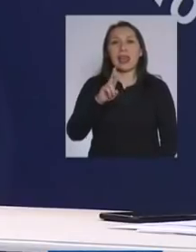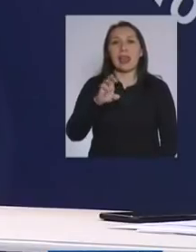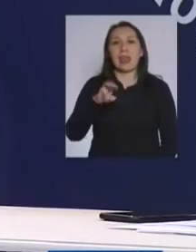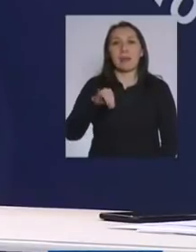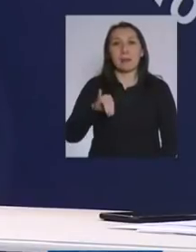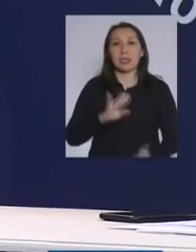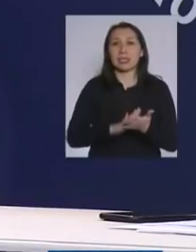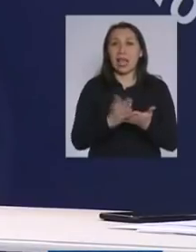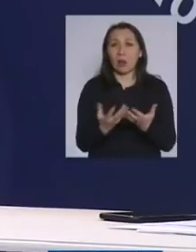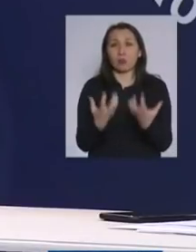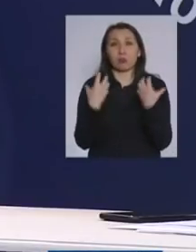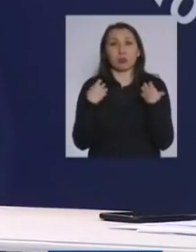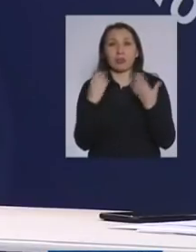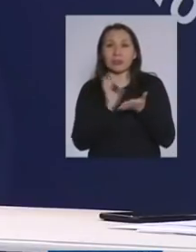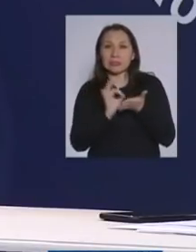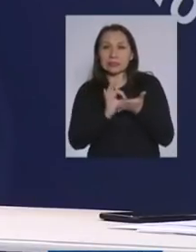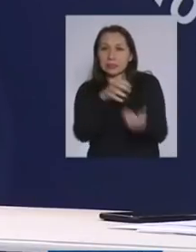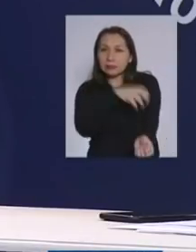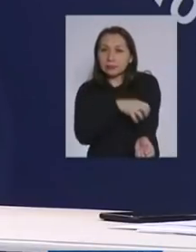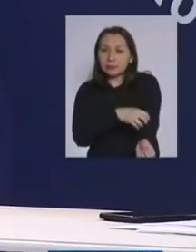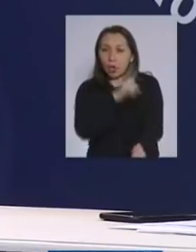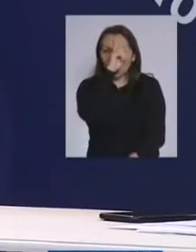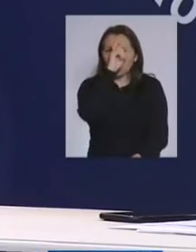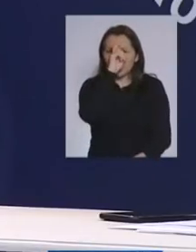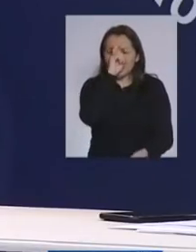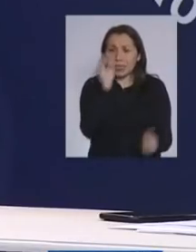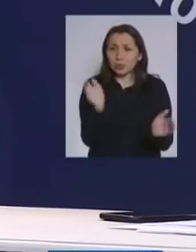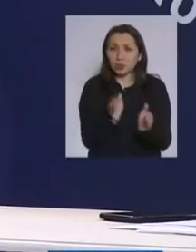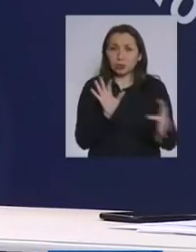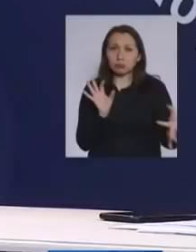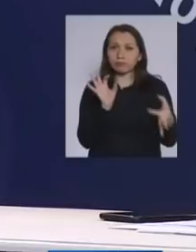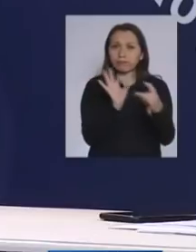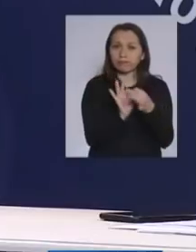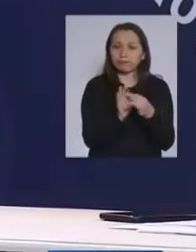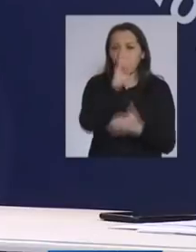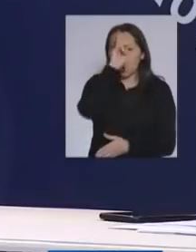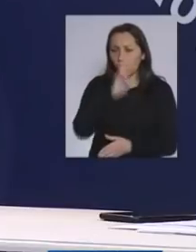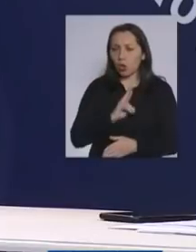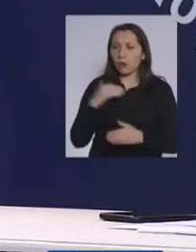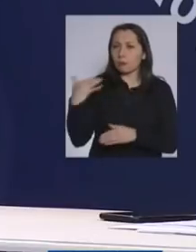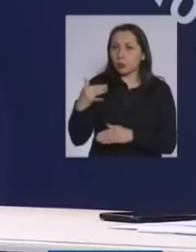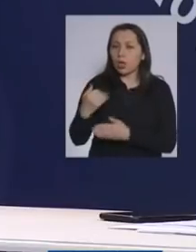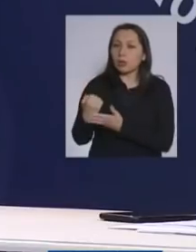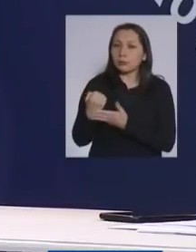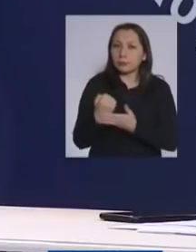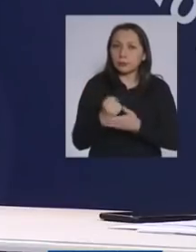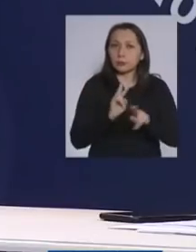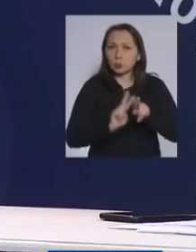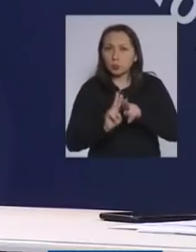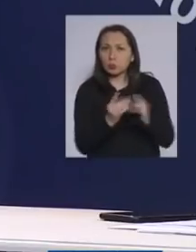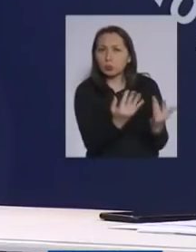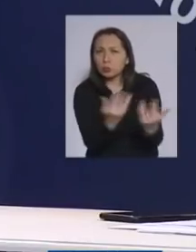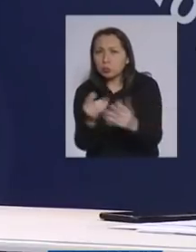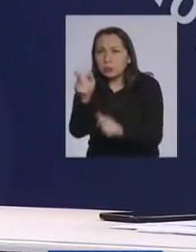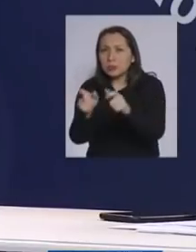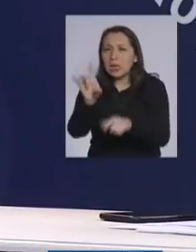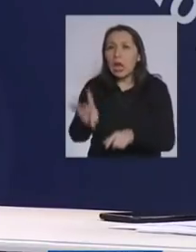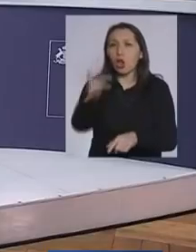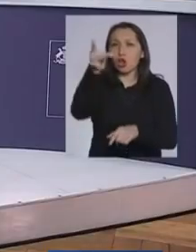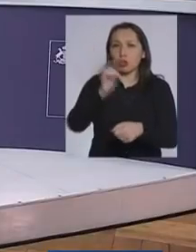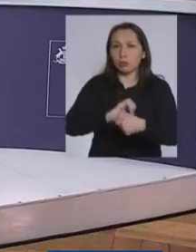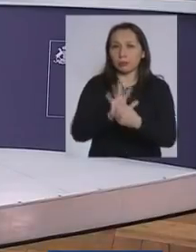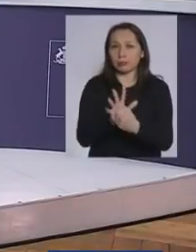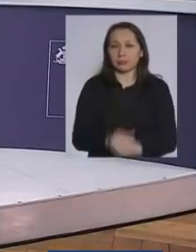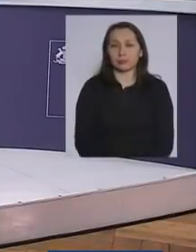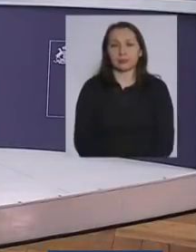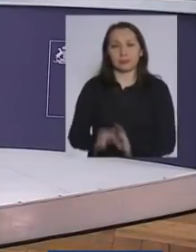trabajo muy coordinado con la atención primaria, que son ellos también los que tienen un rol importante en poder fortalecer la trazabilidad. Muchas